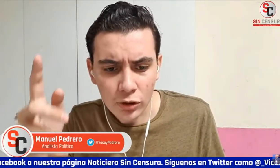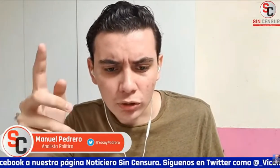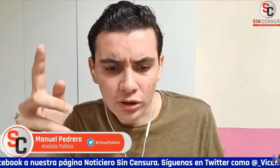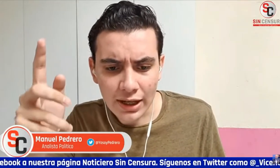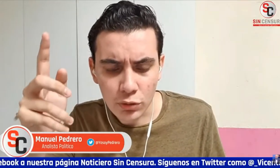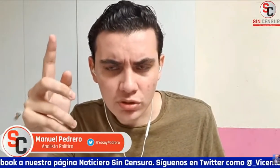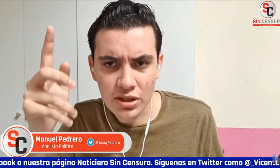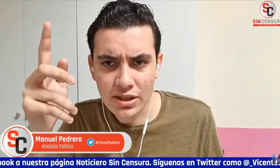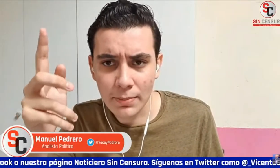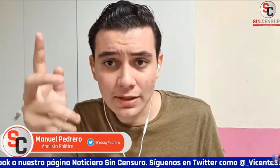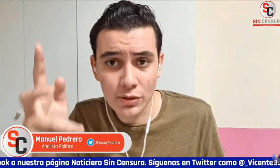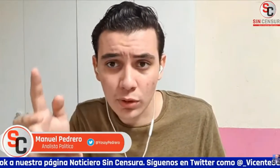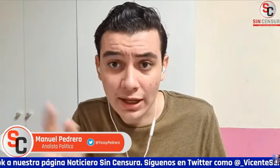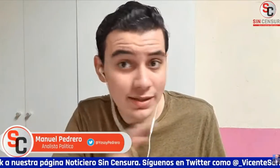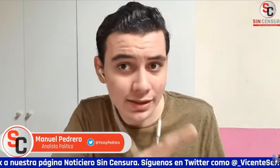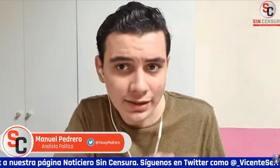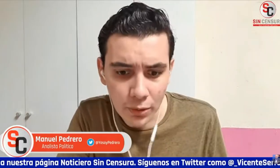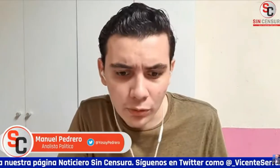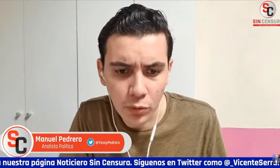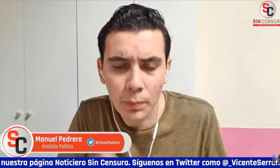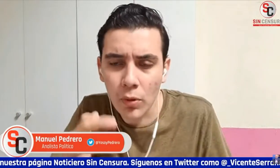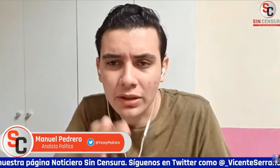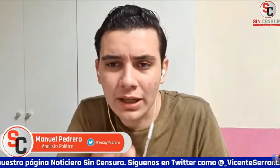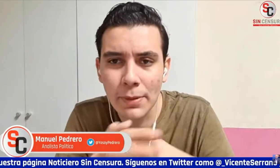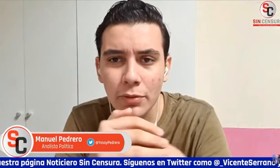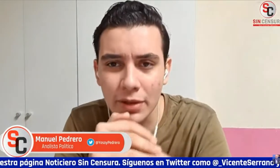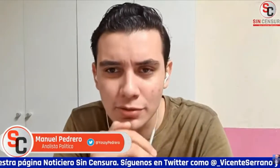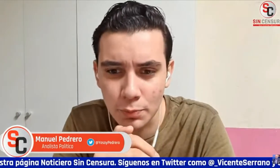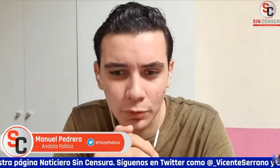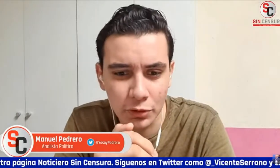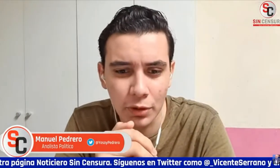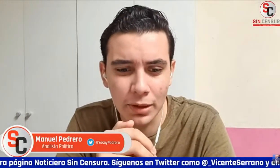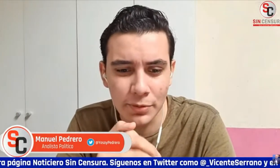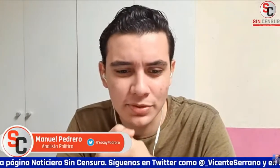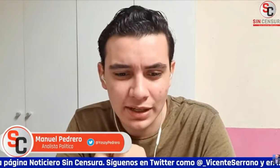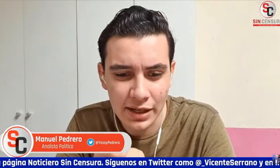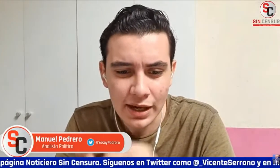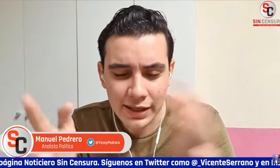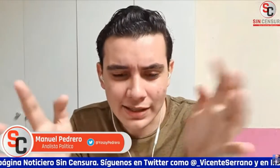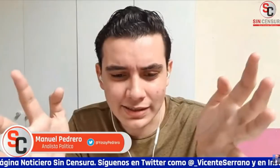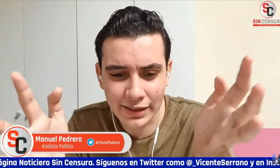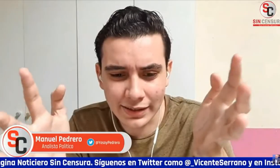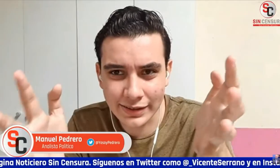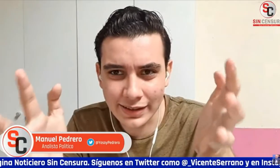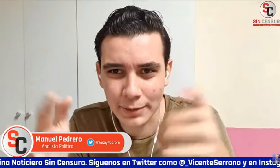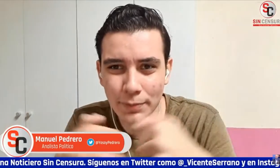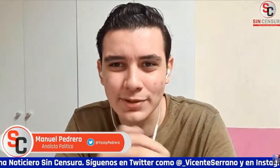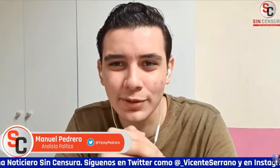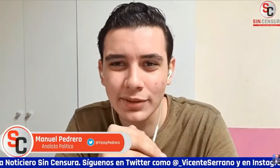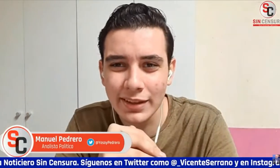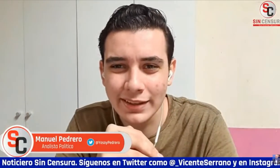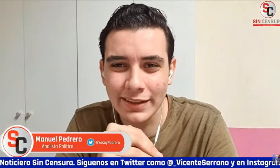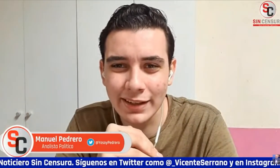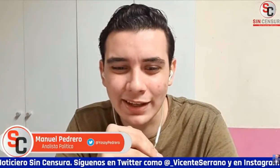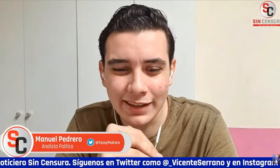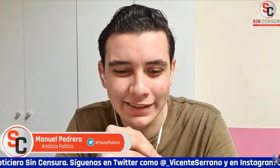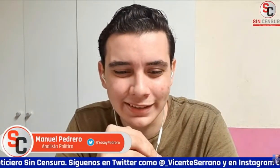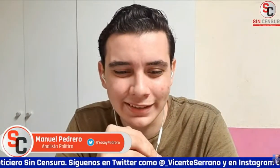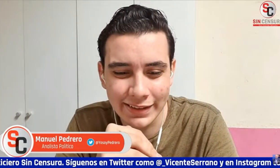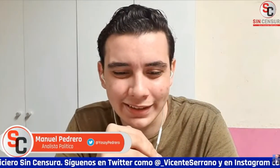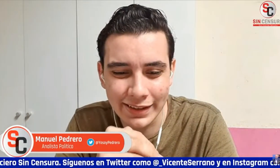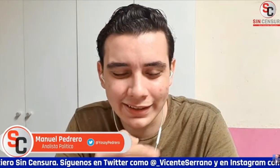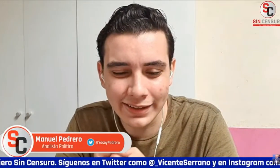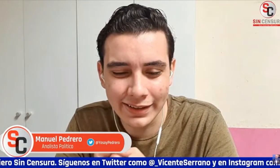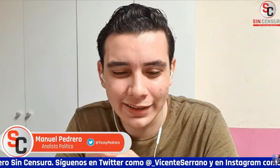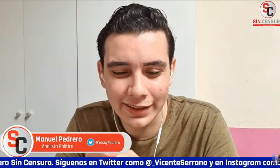acabar con la injusticia en Venezuela es quitando a Maduro. ¿Por qué veo eso? ¿Y por qué no hablamos de la represión y de la